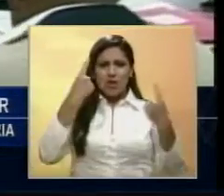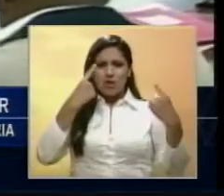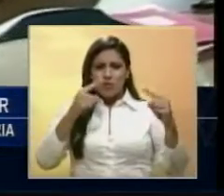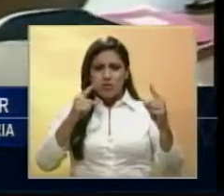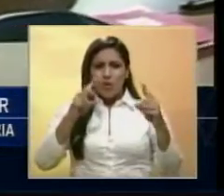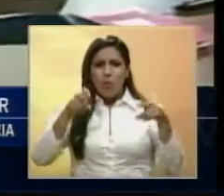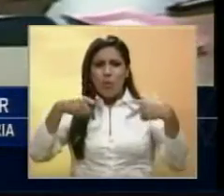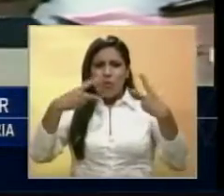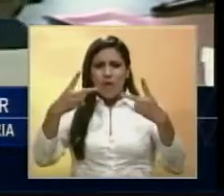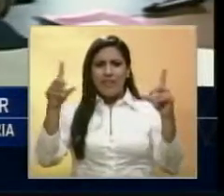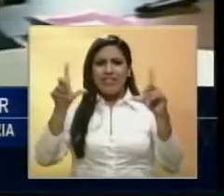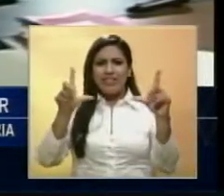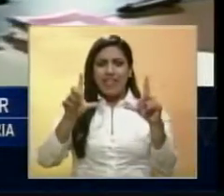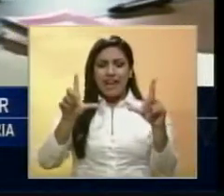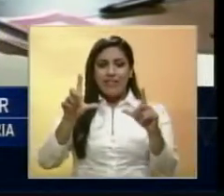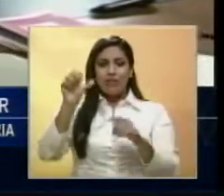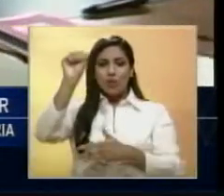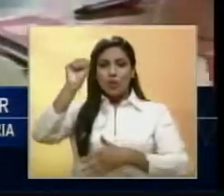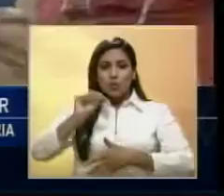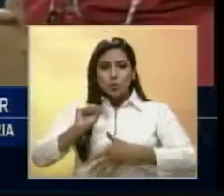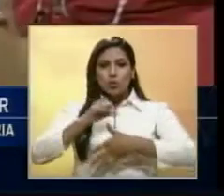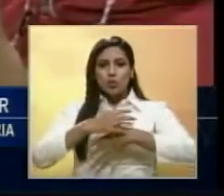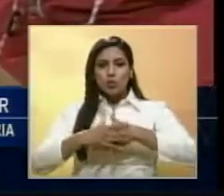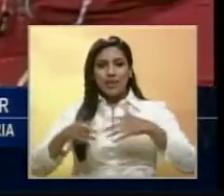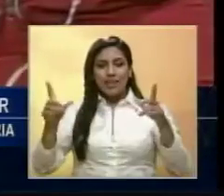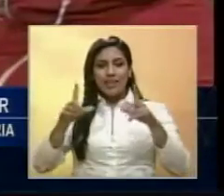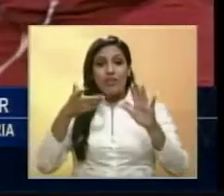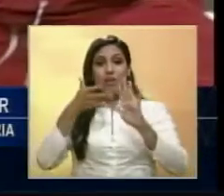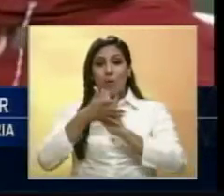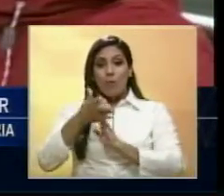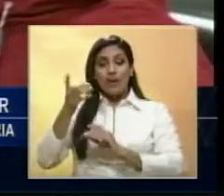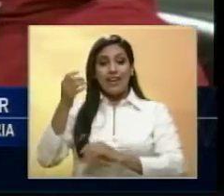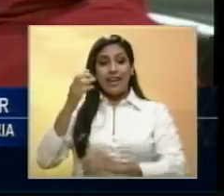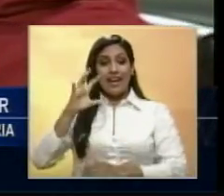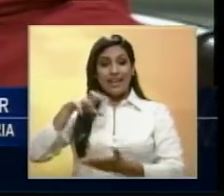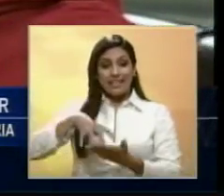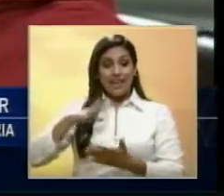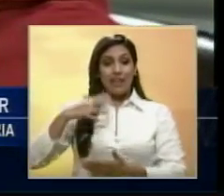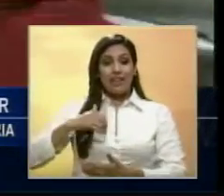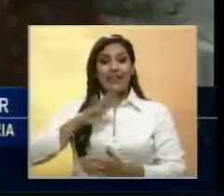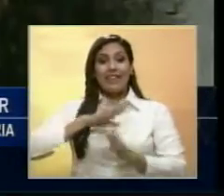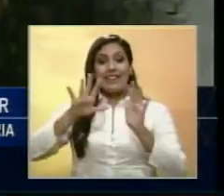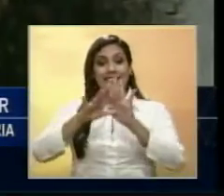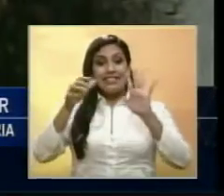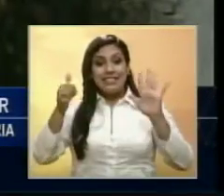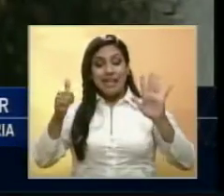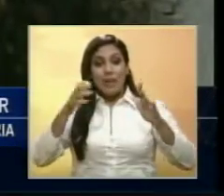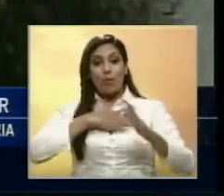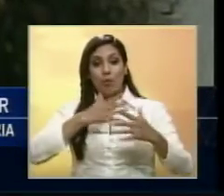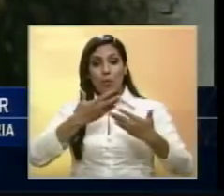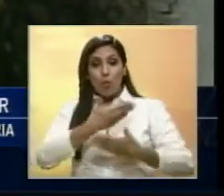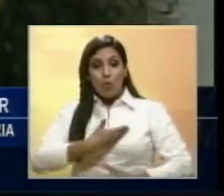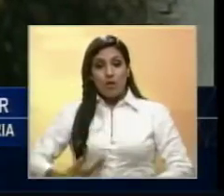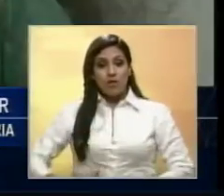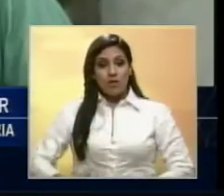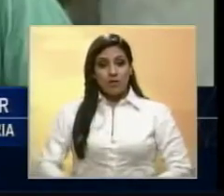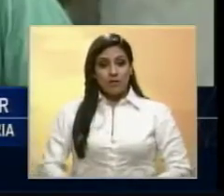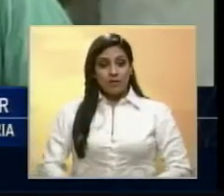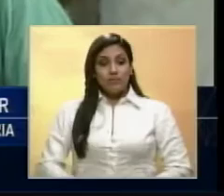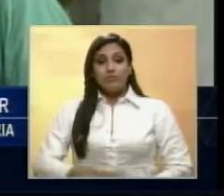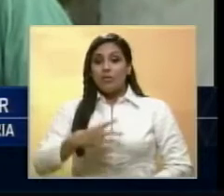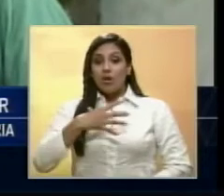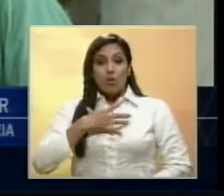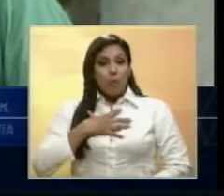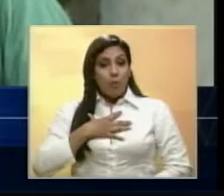abandonar a la nueva Televisión del Sur, Telesur, empresa en la que el Estado argentino tiene el 16% de las acciones.